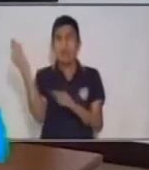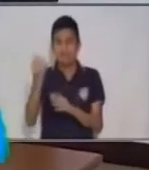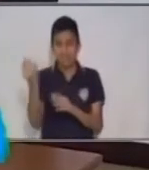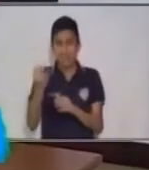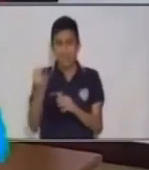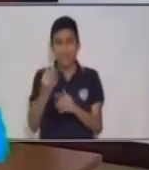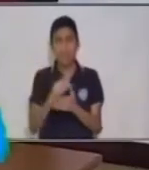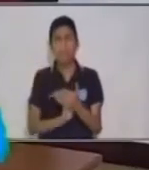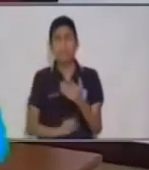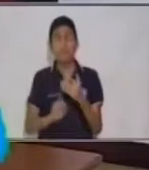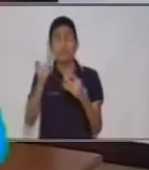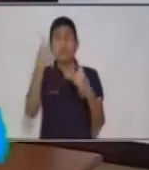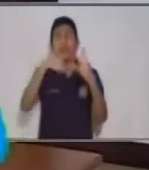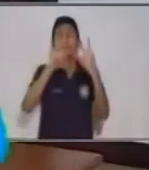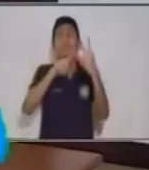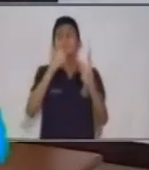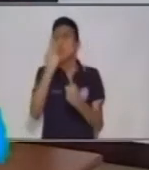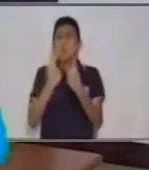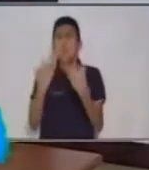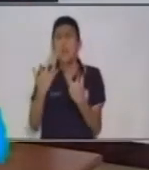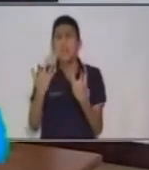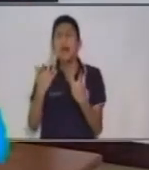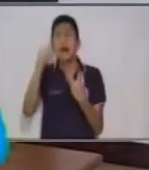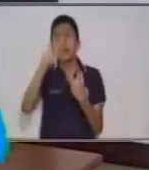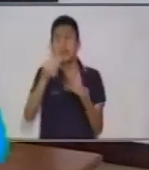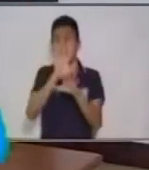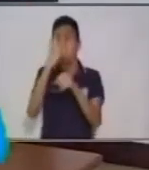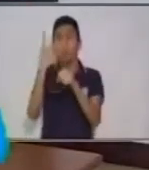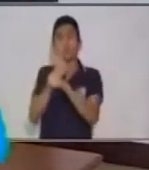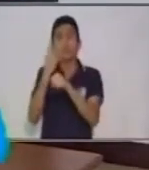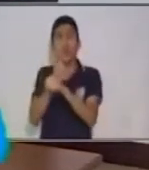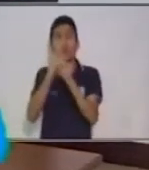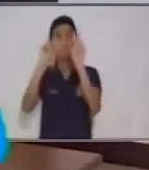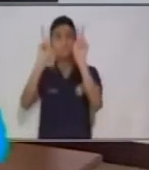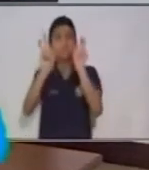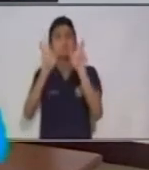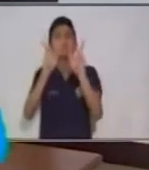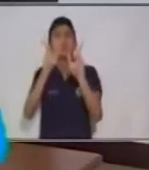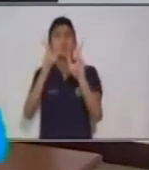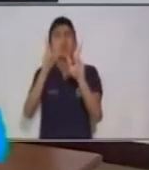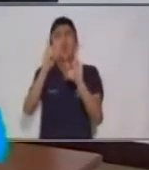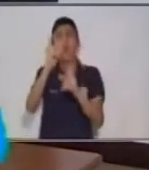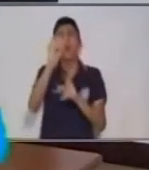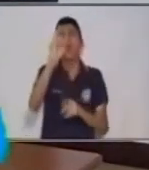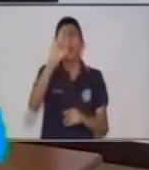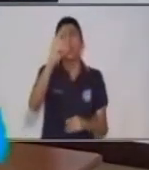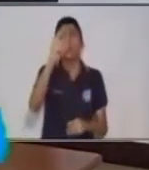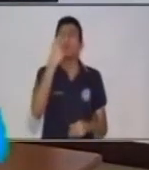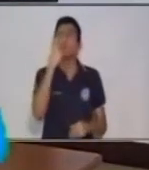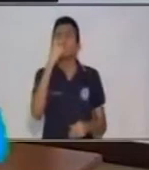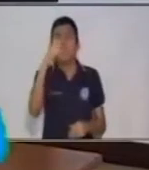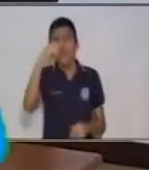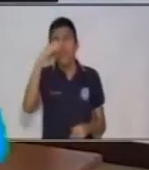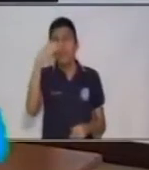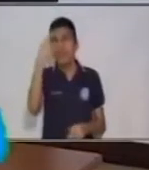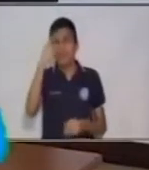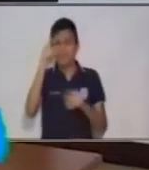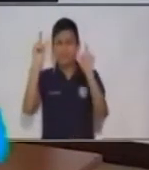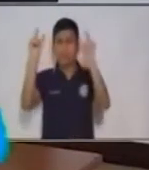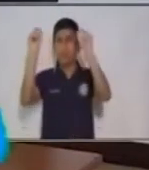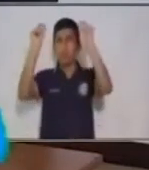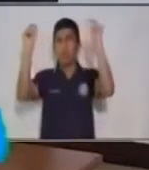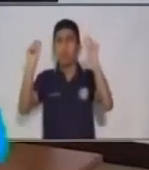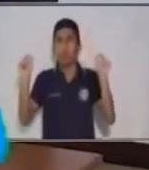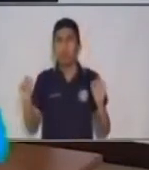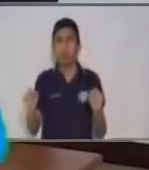¡Excelente! El siguiente, ¿cuál sería? Vamos a utilizar lo que son los corchetes. ¿Los has visto? Algunos profesores